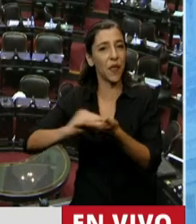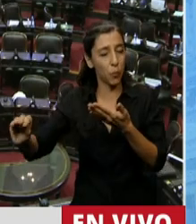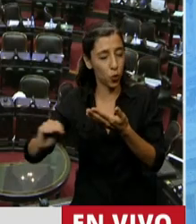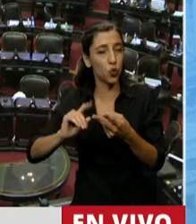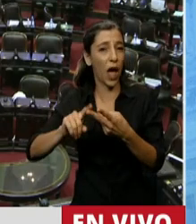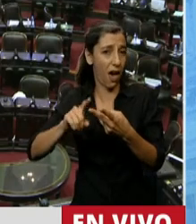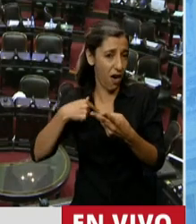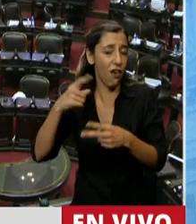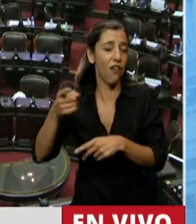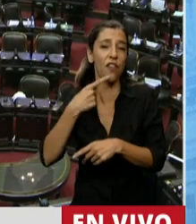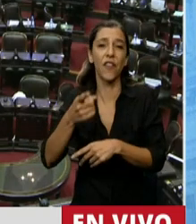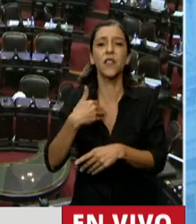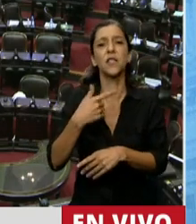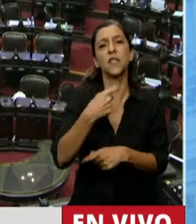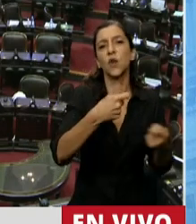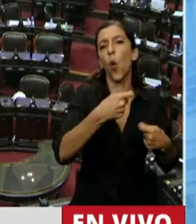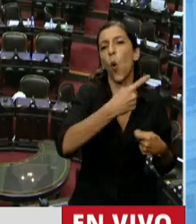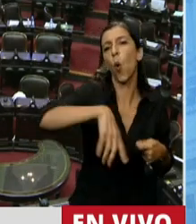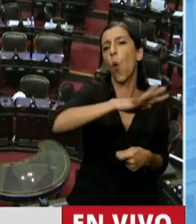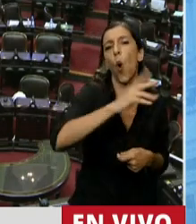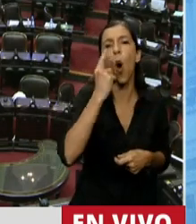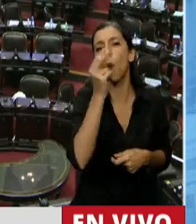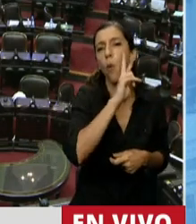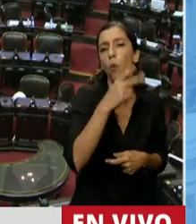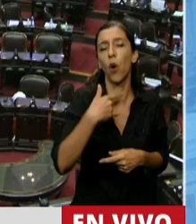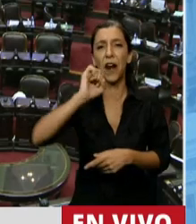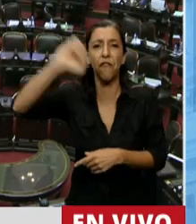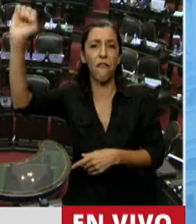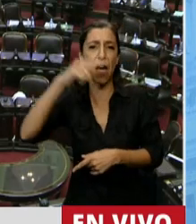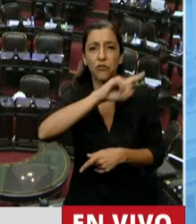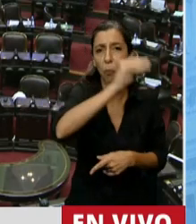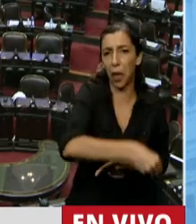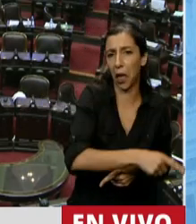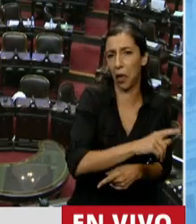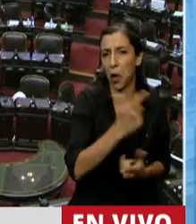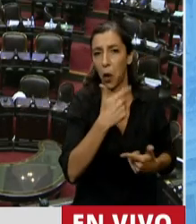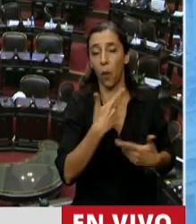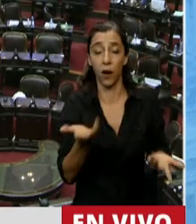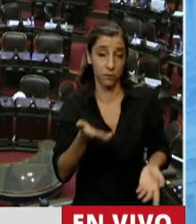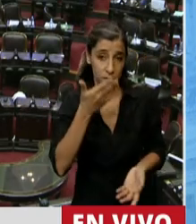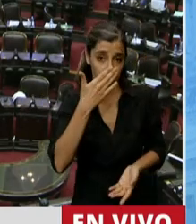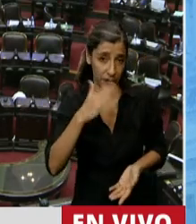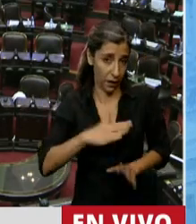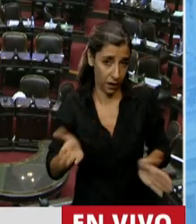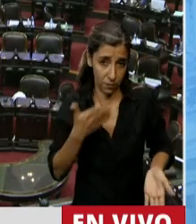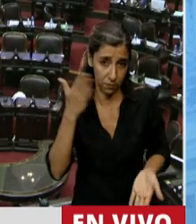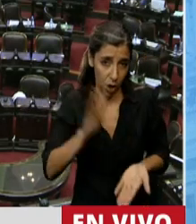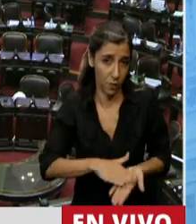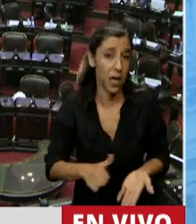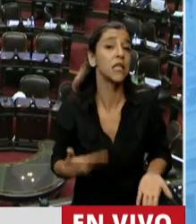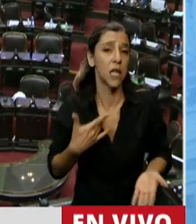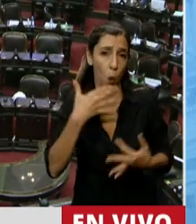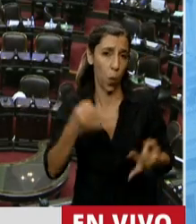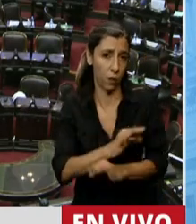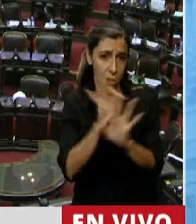momento que los jubilados y jubiladas no iban a perder contra la inflación. Y bueno, otra, ¿no?, de las tantas promesas incumplidas, no hace falta insistir